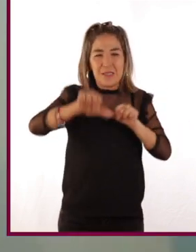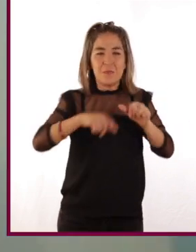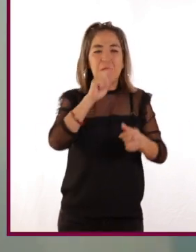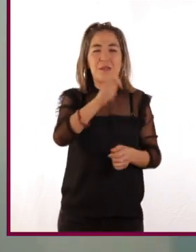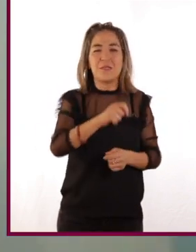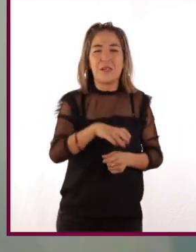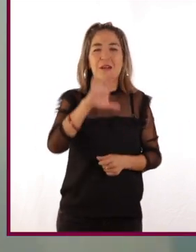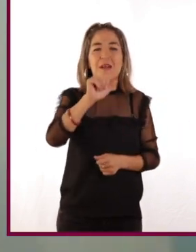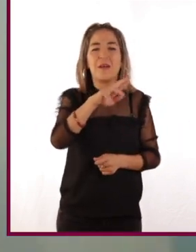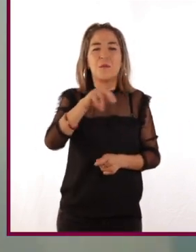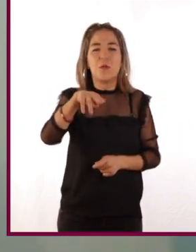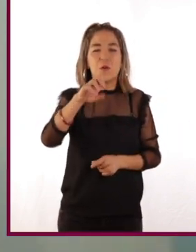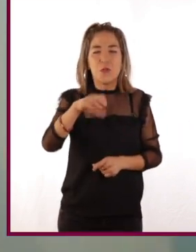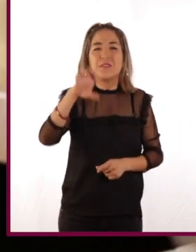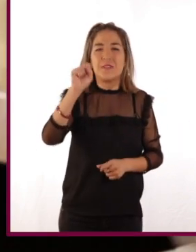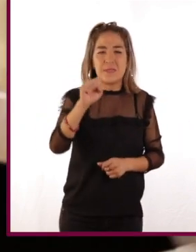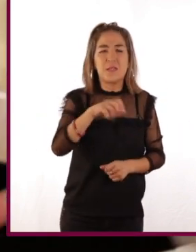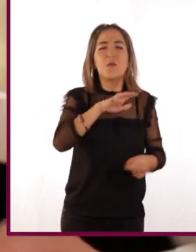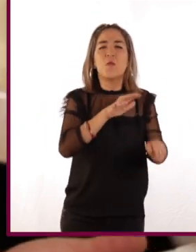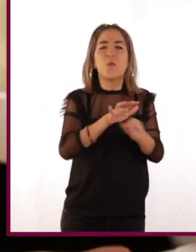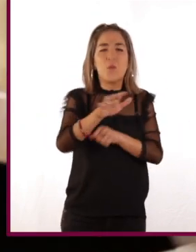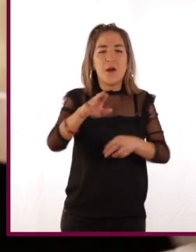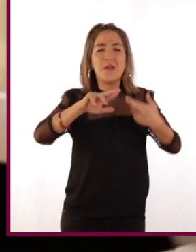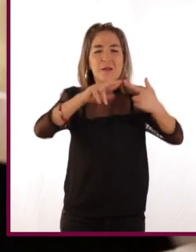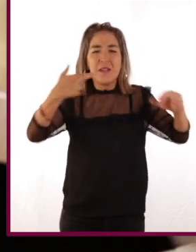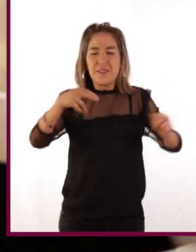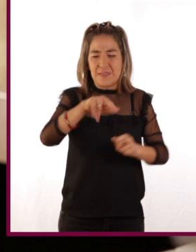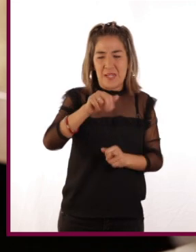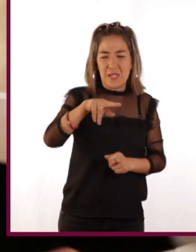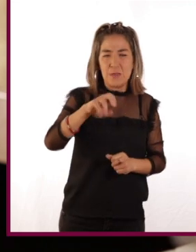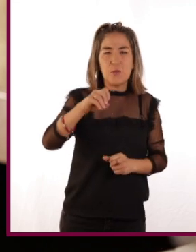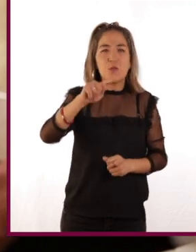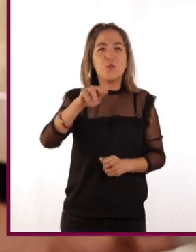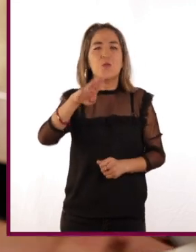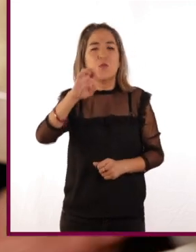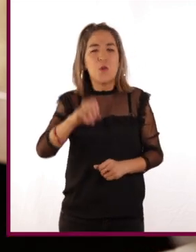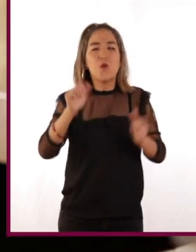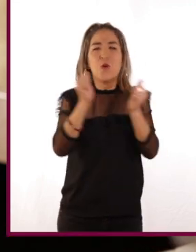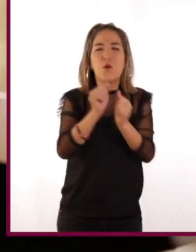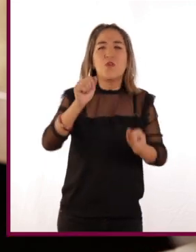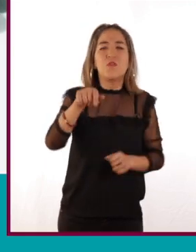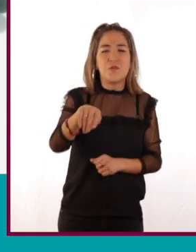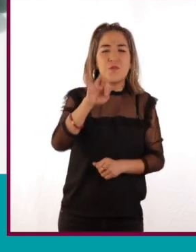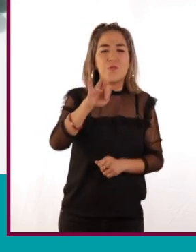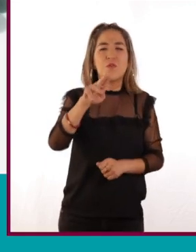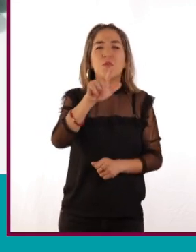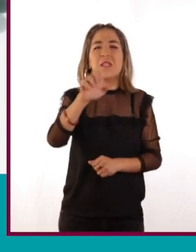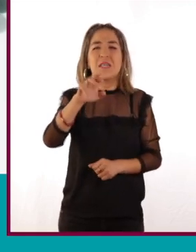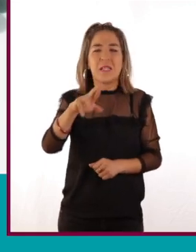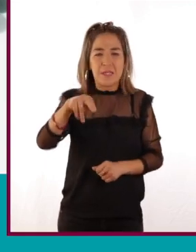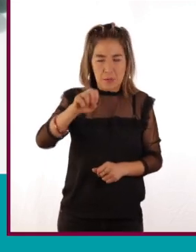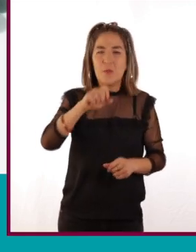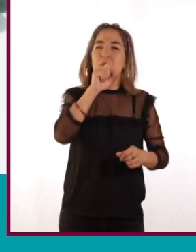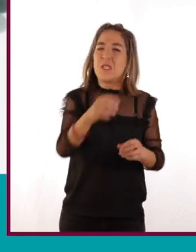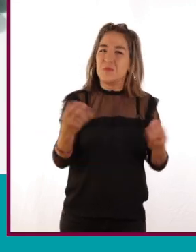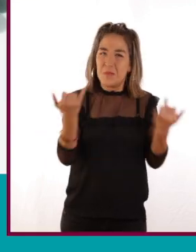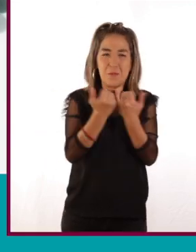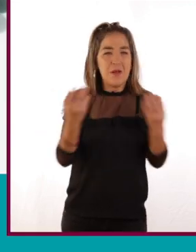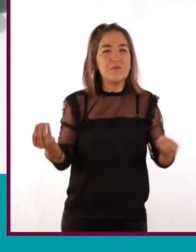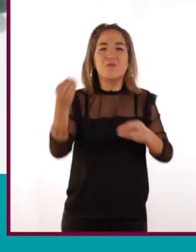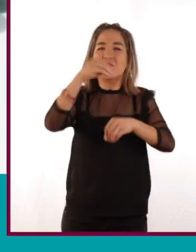Uno de los primeros es el del carbono 60. Ramón, ¿cómo se relaciona un nanotubo con los fullerenos? Igual, los fullerenos tienen